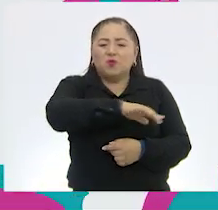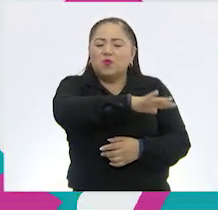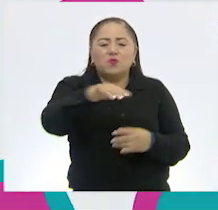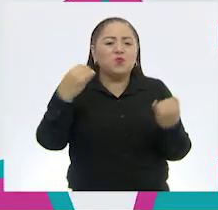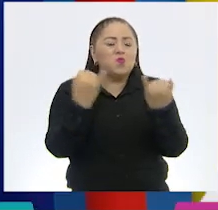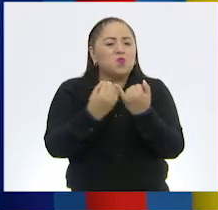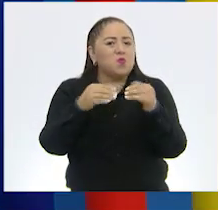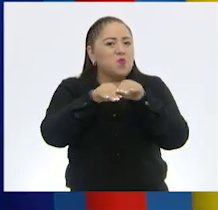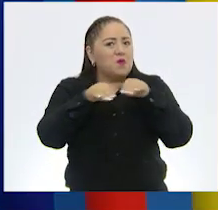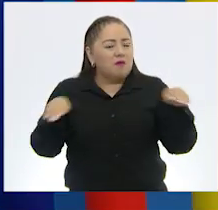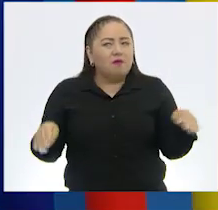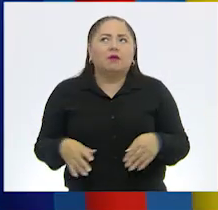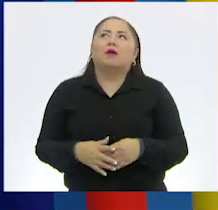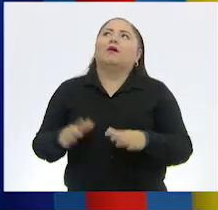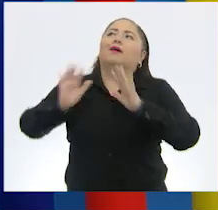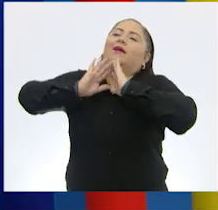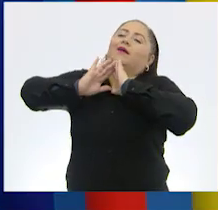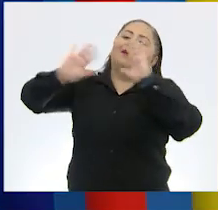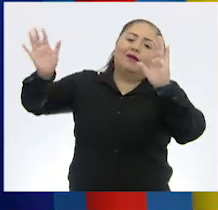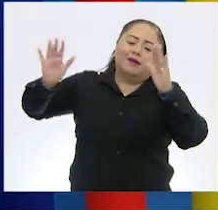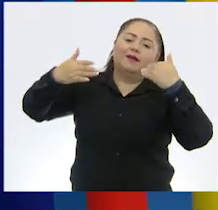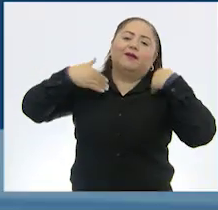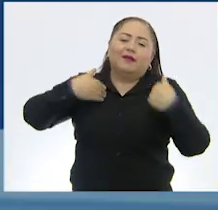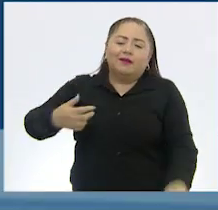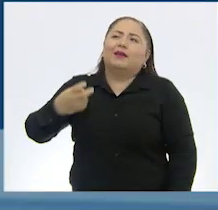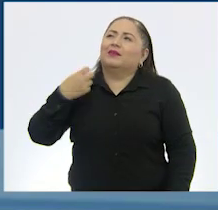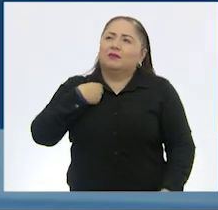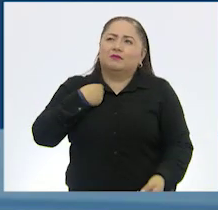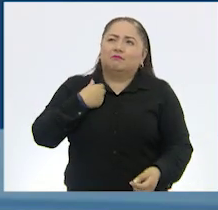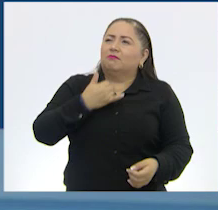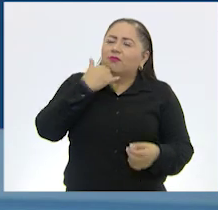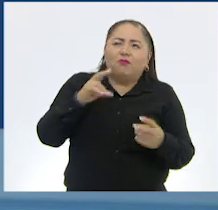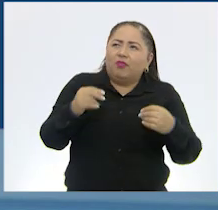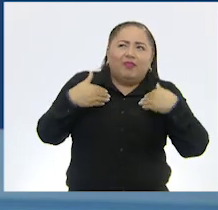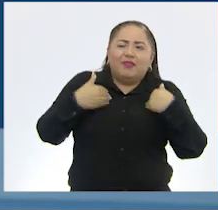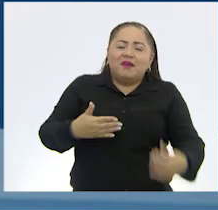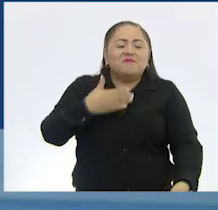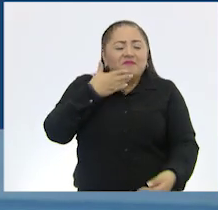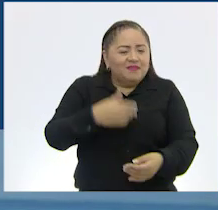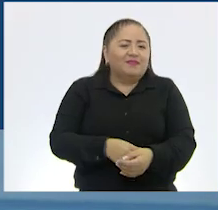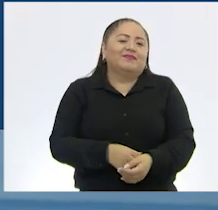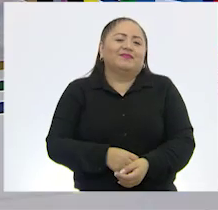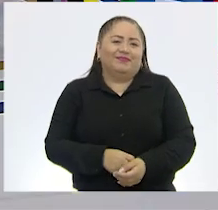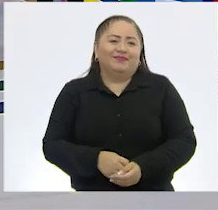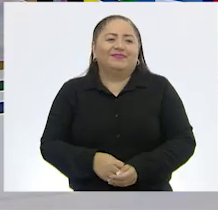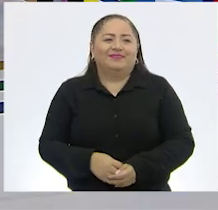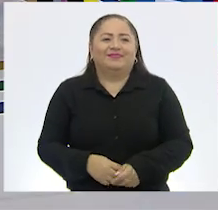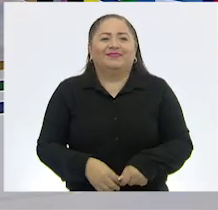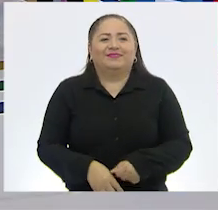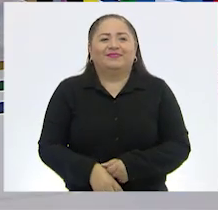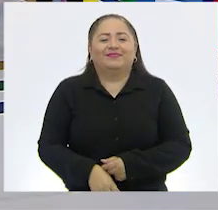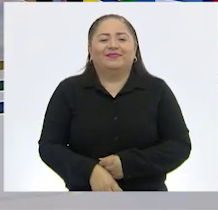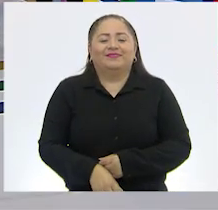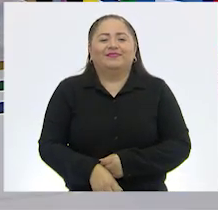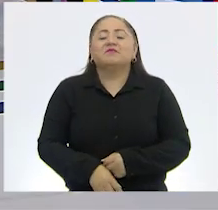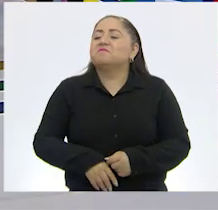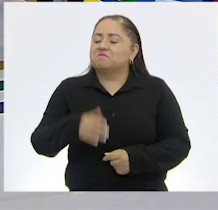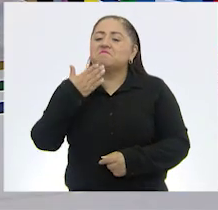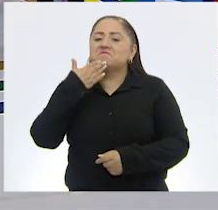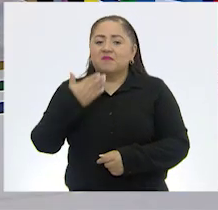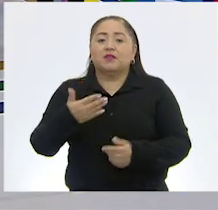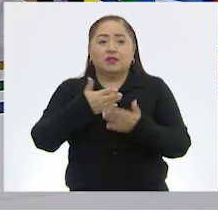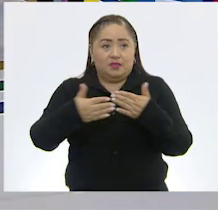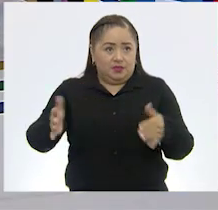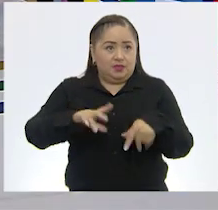conocimientos. ¡Ah! Ya decía yo que no estaba entendiendo muy bien qué querías decir. Muy bien,